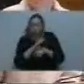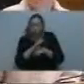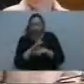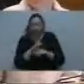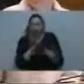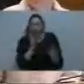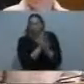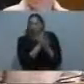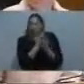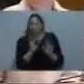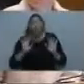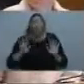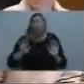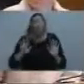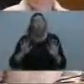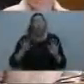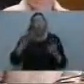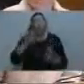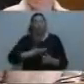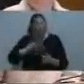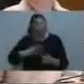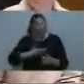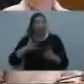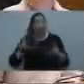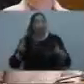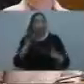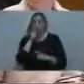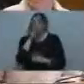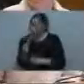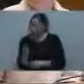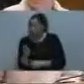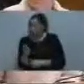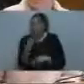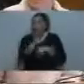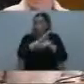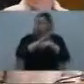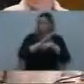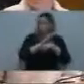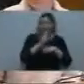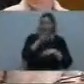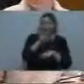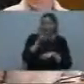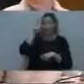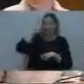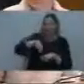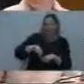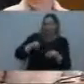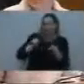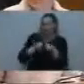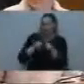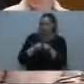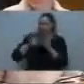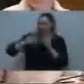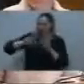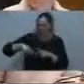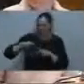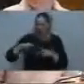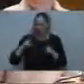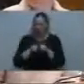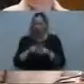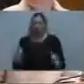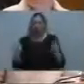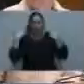es. Tenemos un alcalde socialista enfrentado a una consejería de su mismo partido que se ha metido arqueólogo, con declaraciones que dejan estupefactos